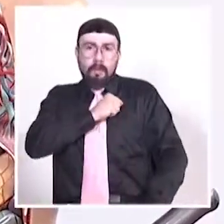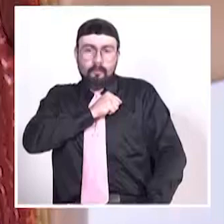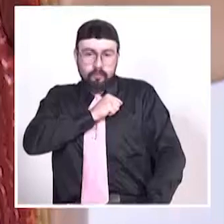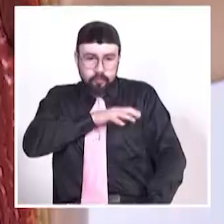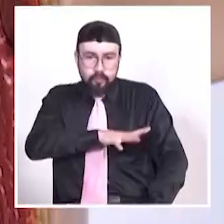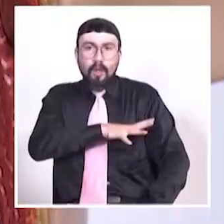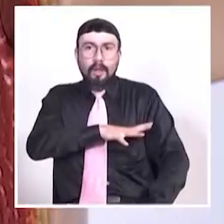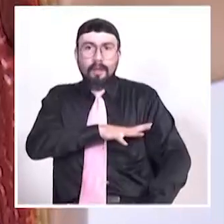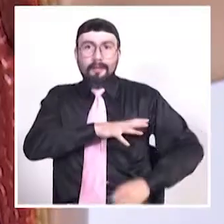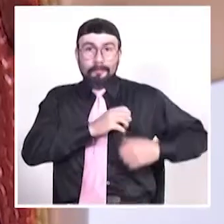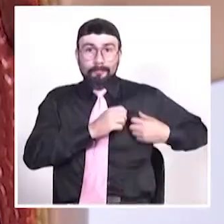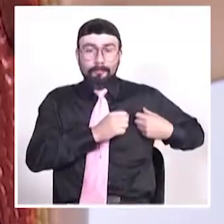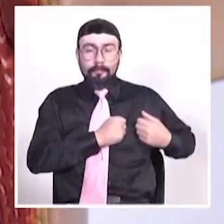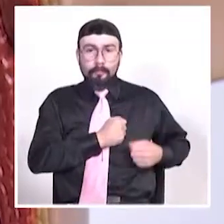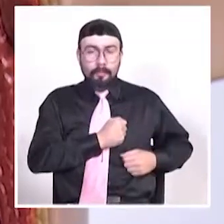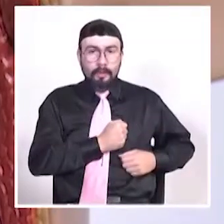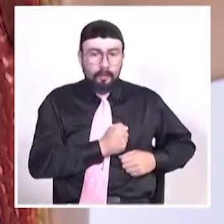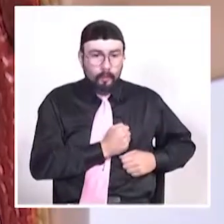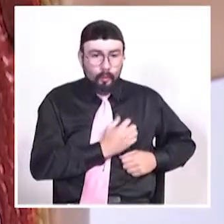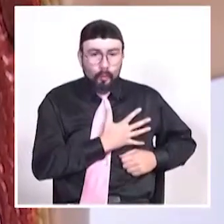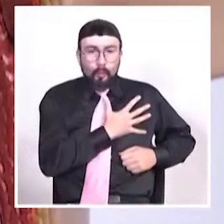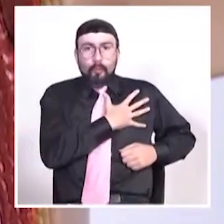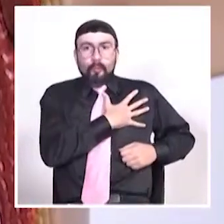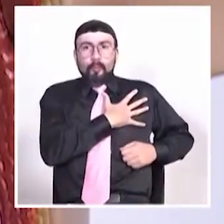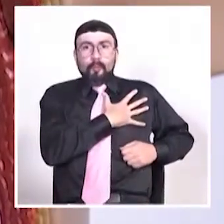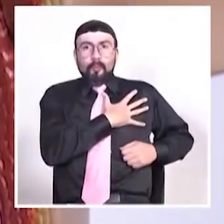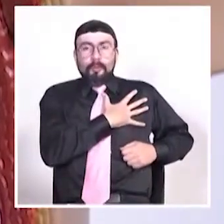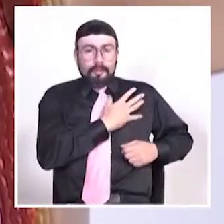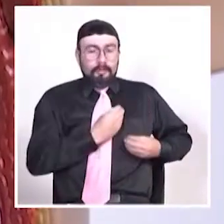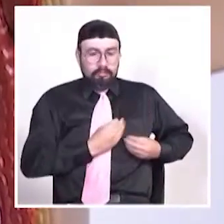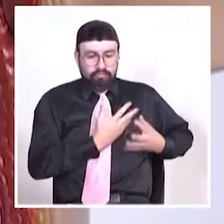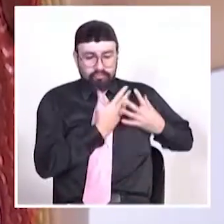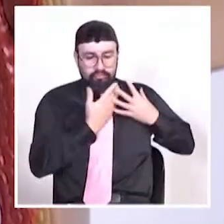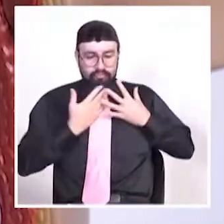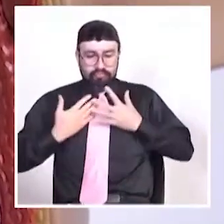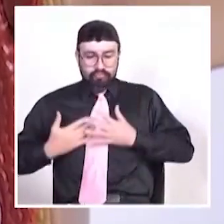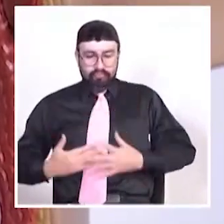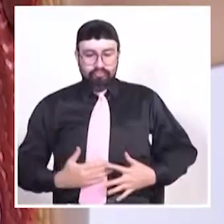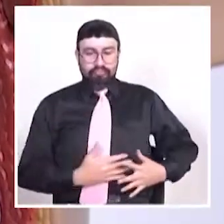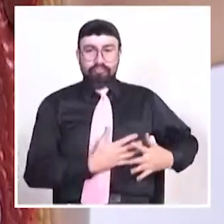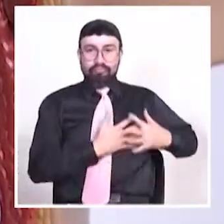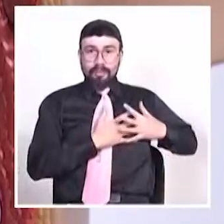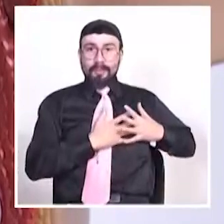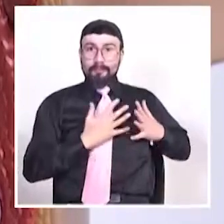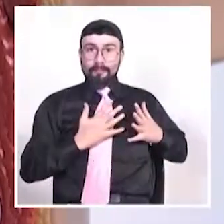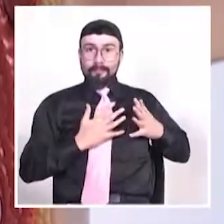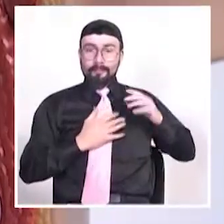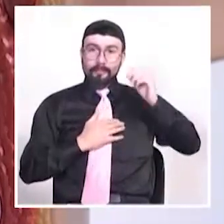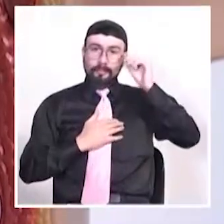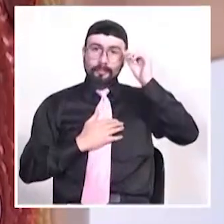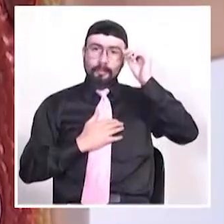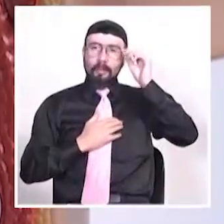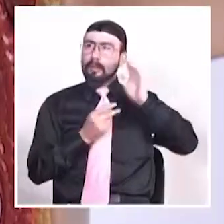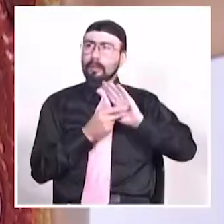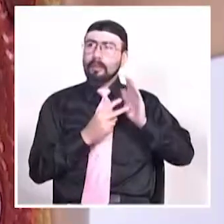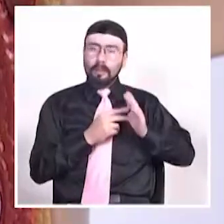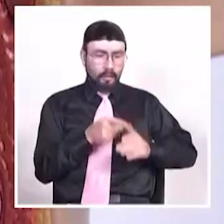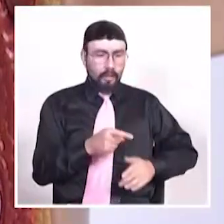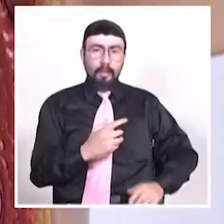exprimirlo estamos simulando el trabajo del corazón. Es decir, estamos simulando